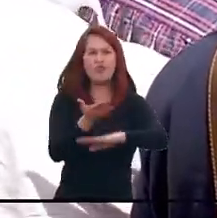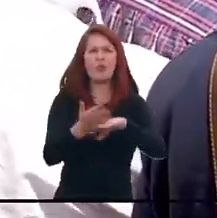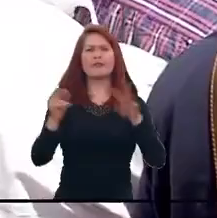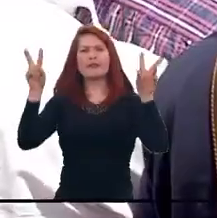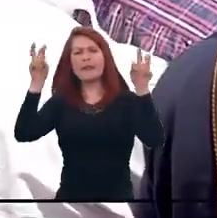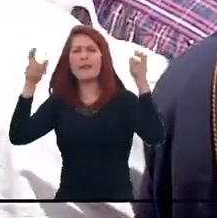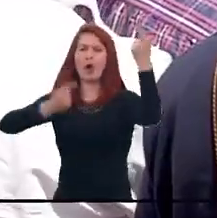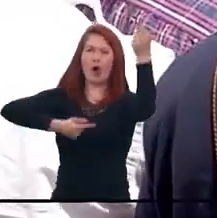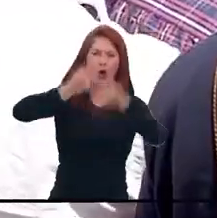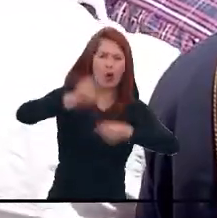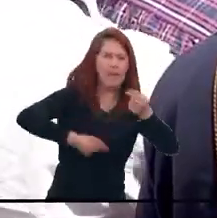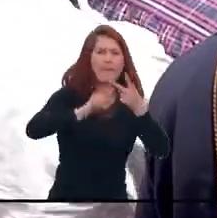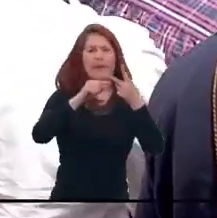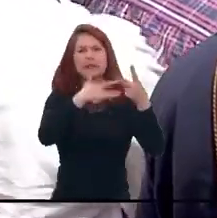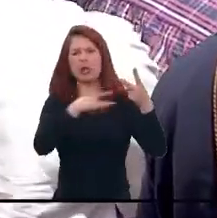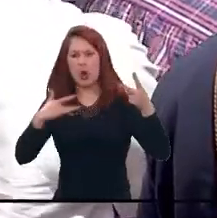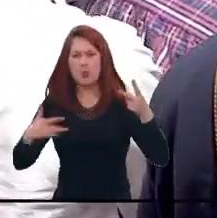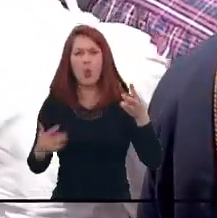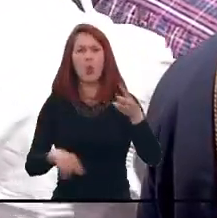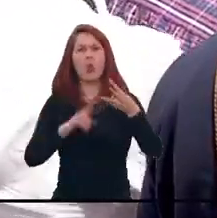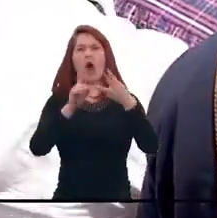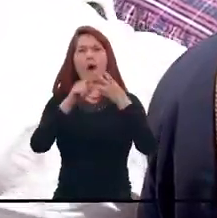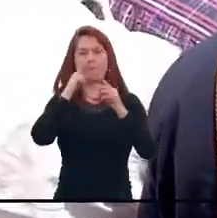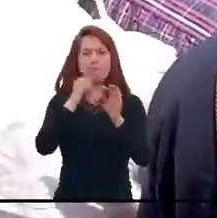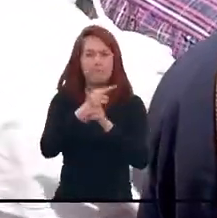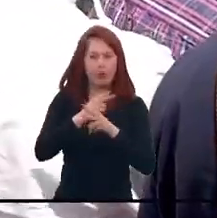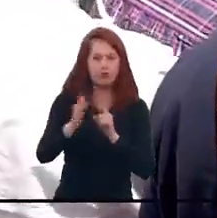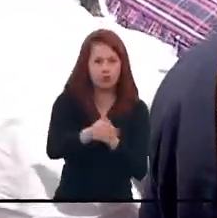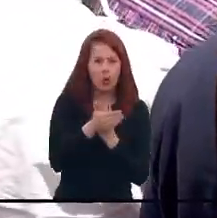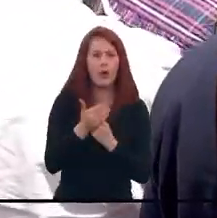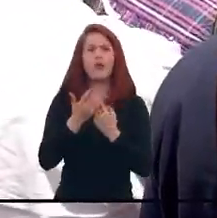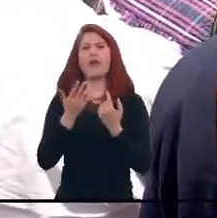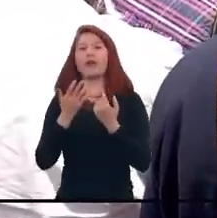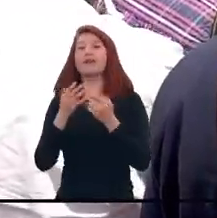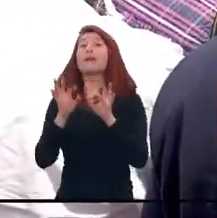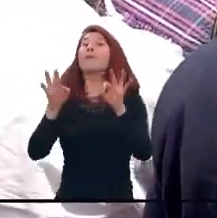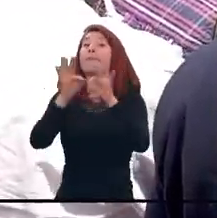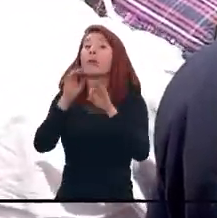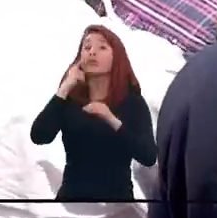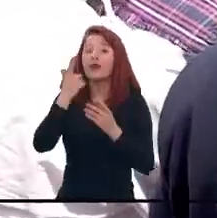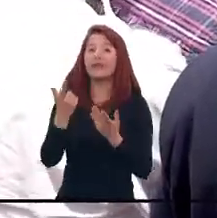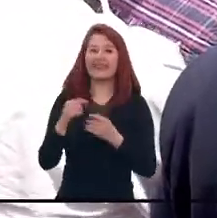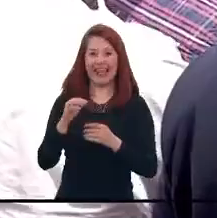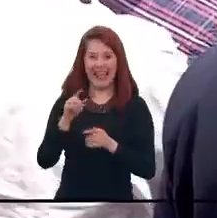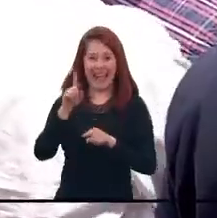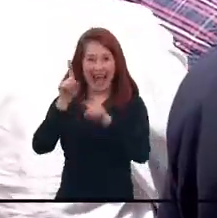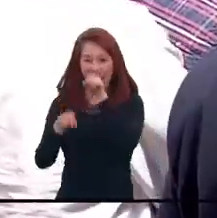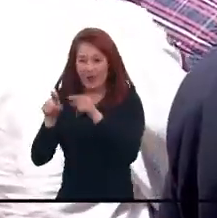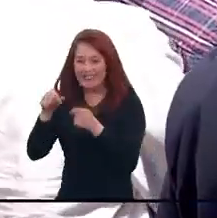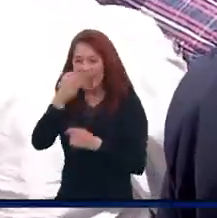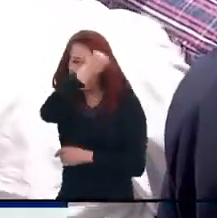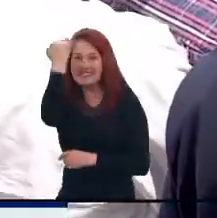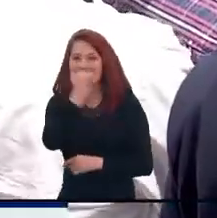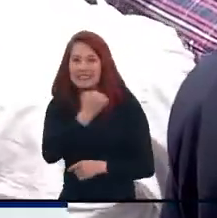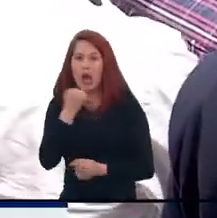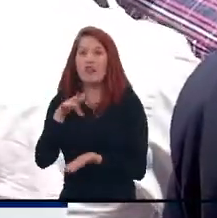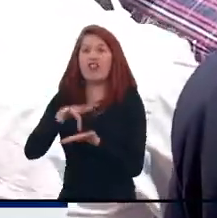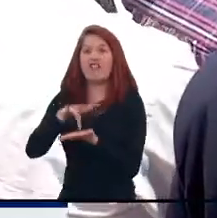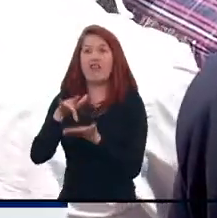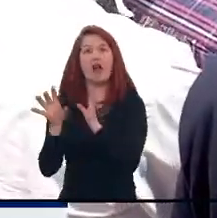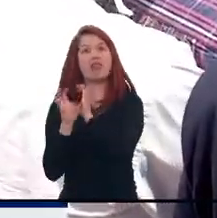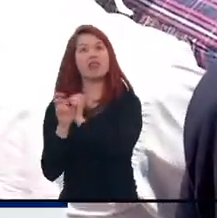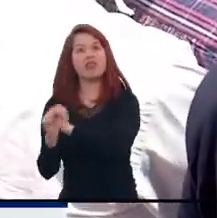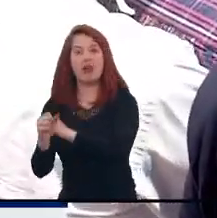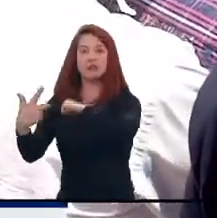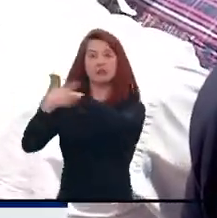economía, en salud, en conectividad, pero también en sobre cómo extinguir el gota a gota en este municipio y en otras